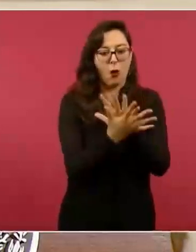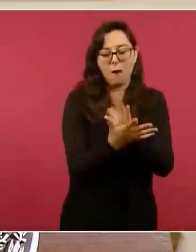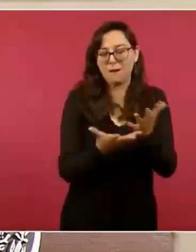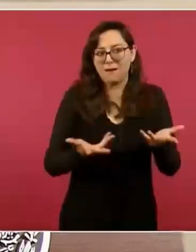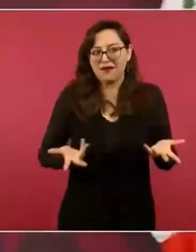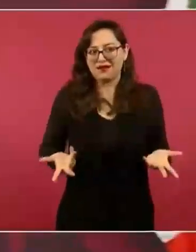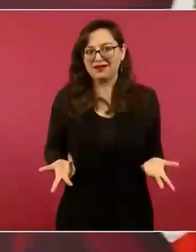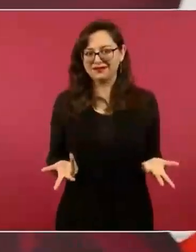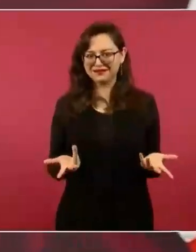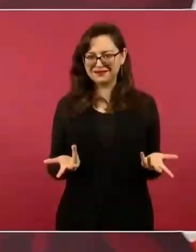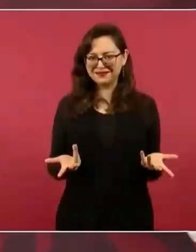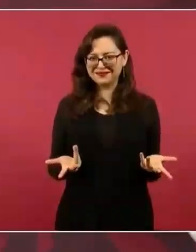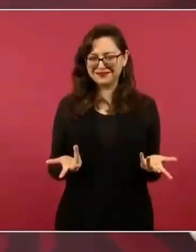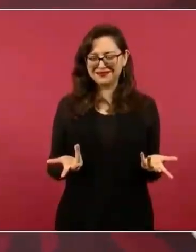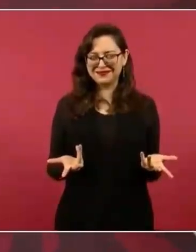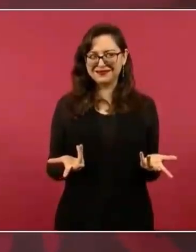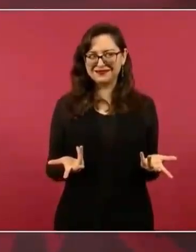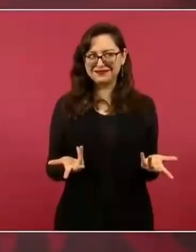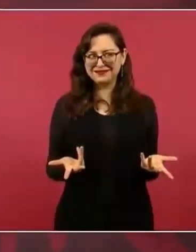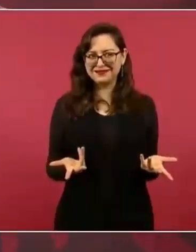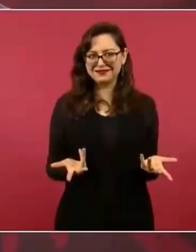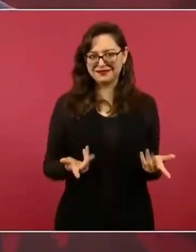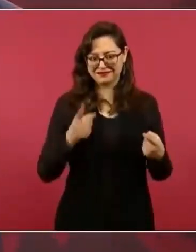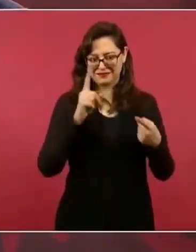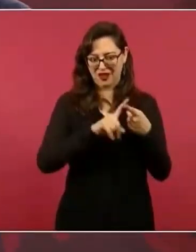Entonces, cuando dicen no,